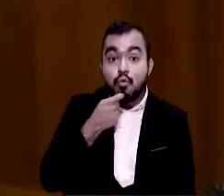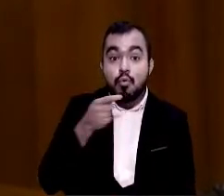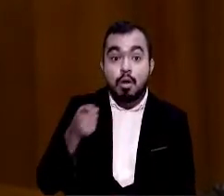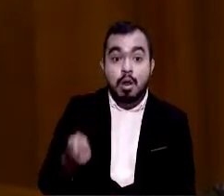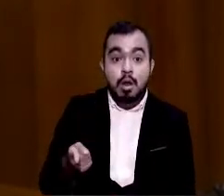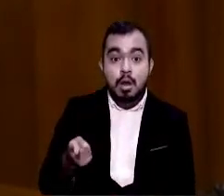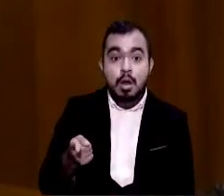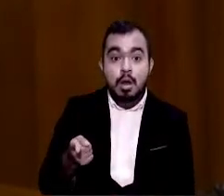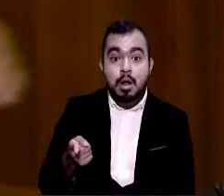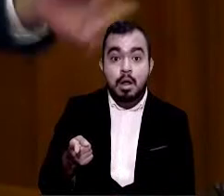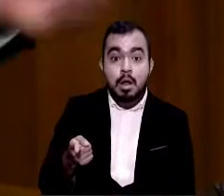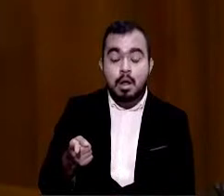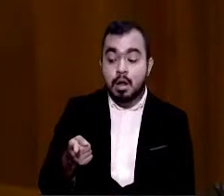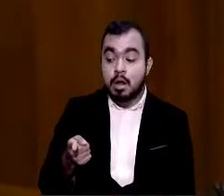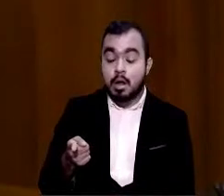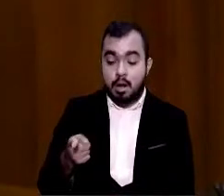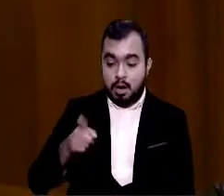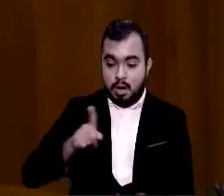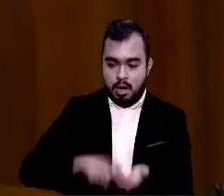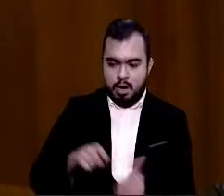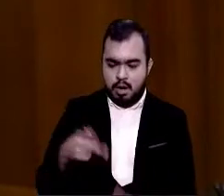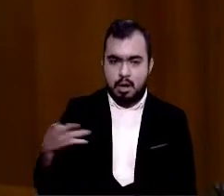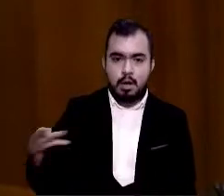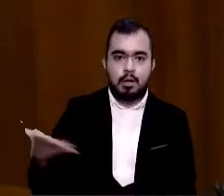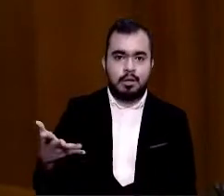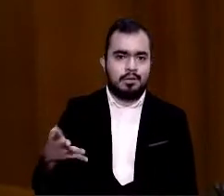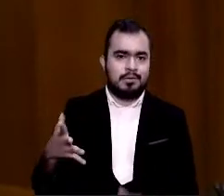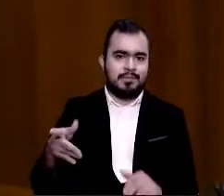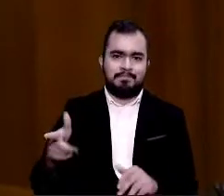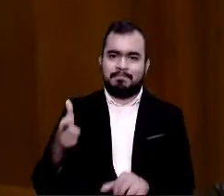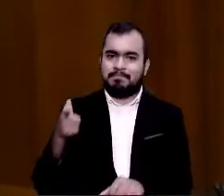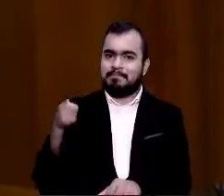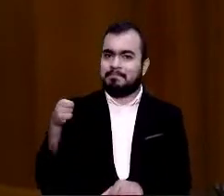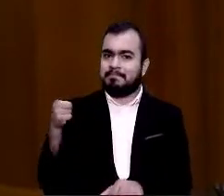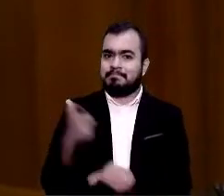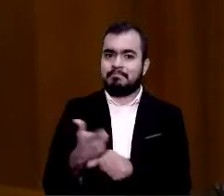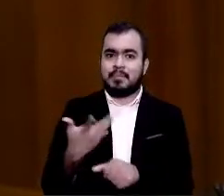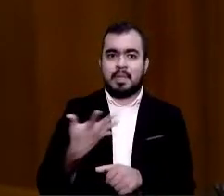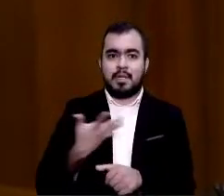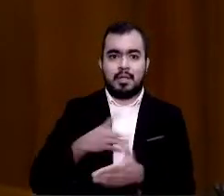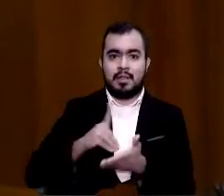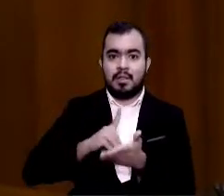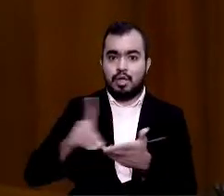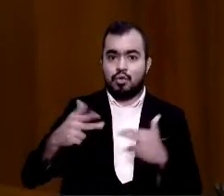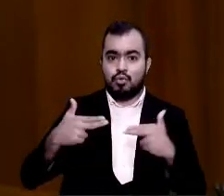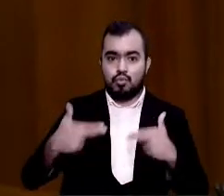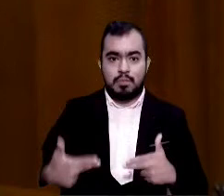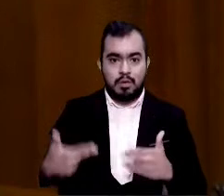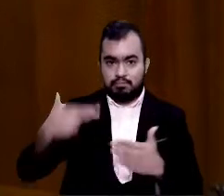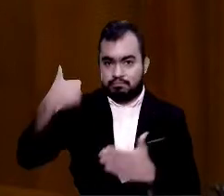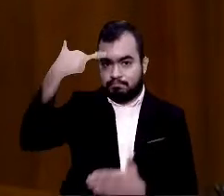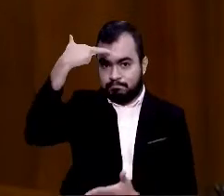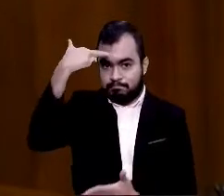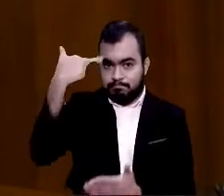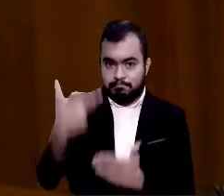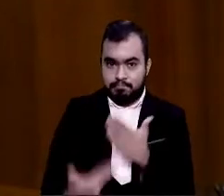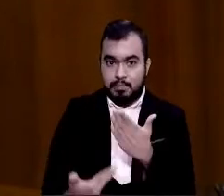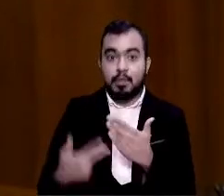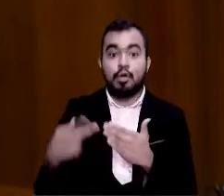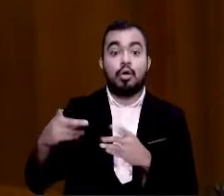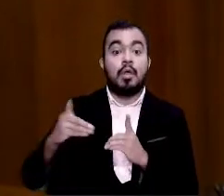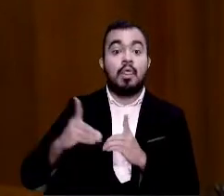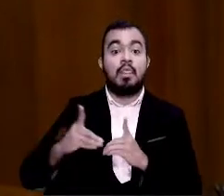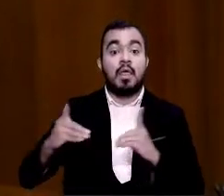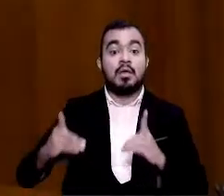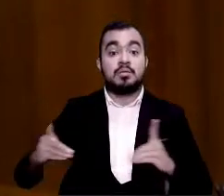tema aislado, cuando estos actos son una clara violación a sus derechos humanos, además de que trastocan su desarrollo integral